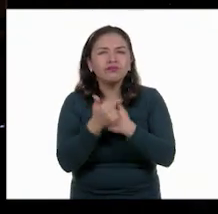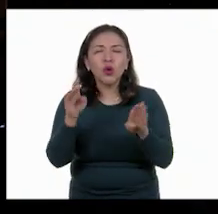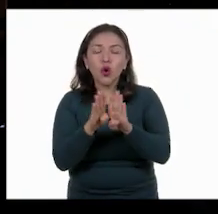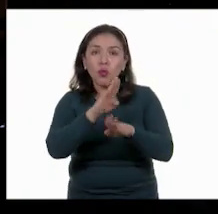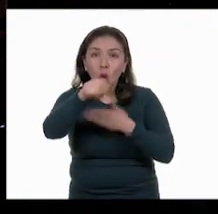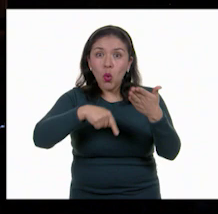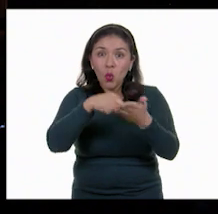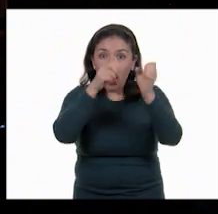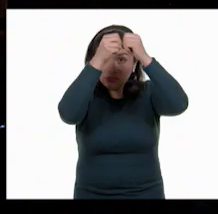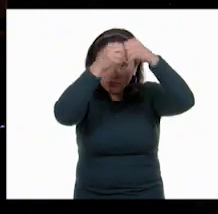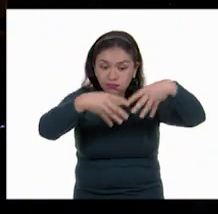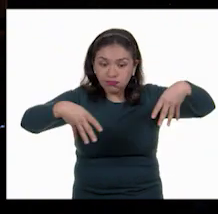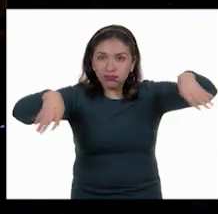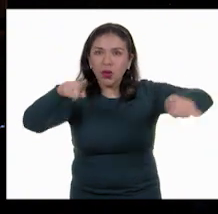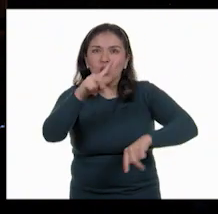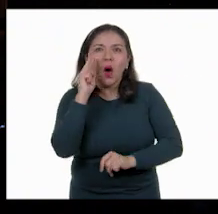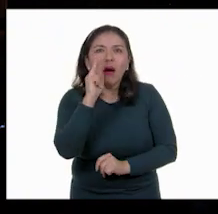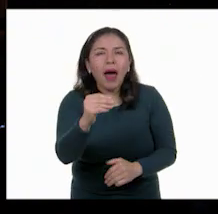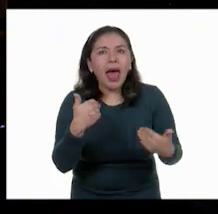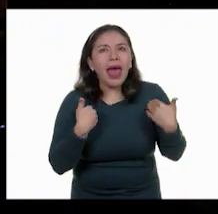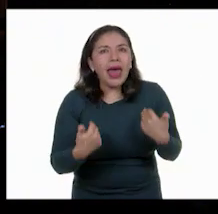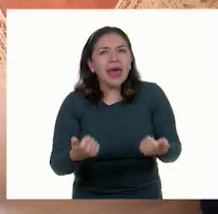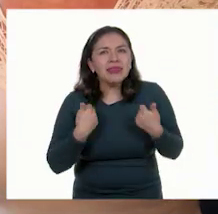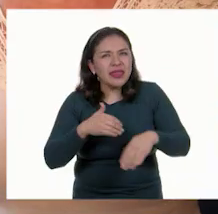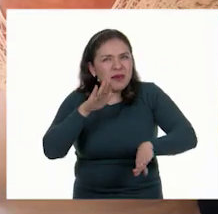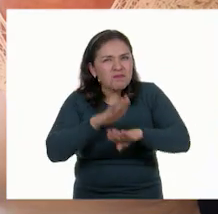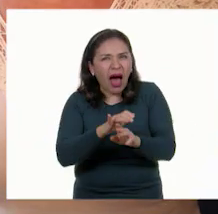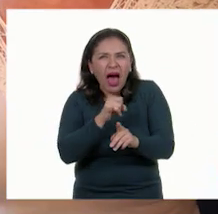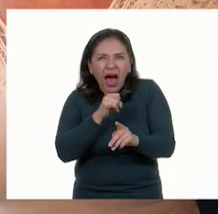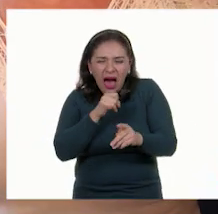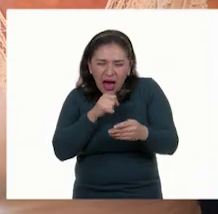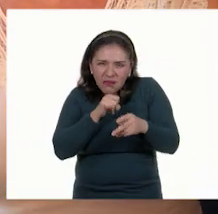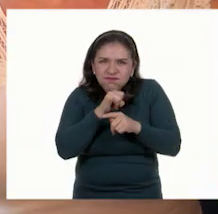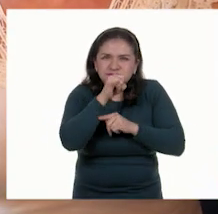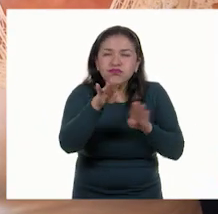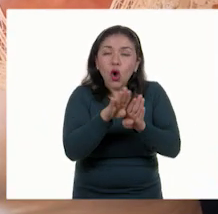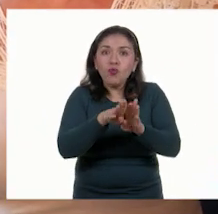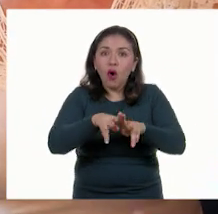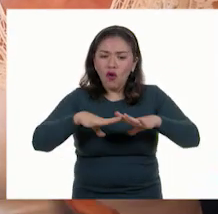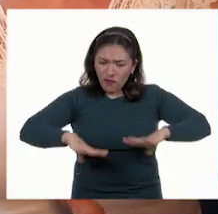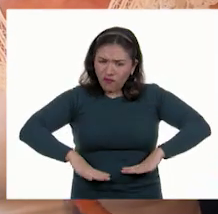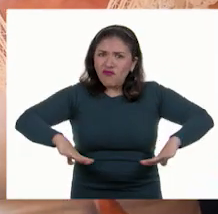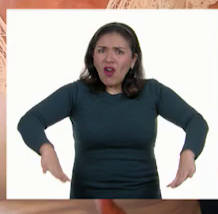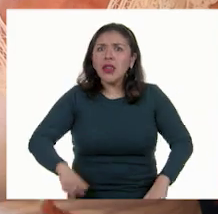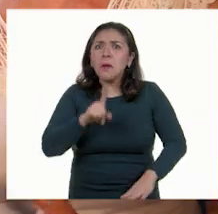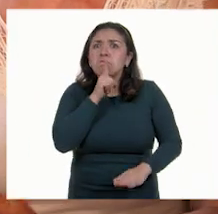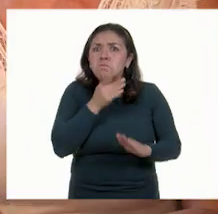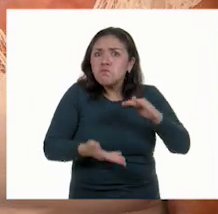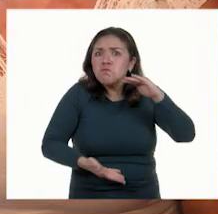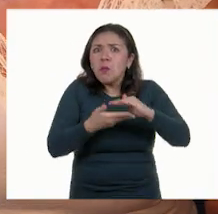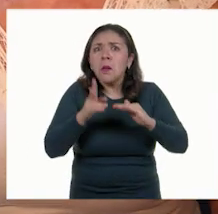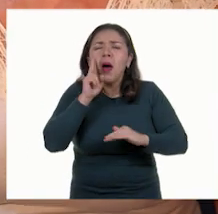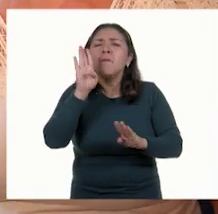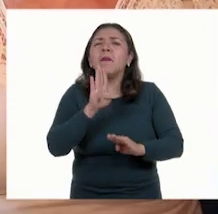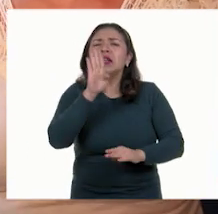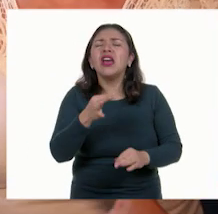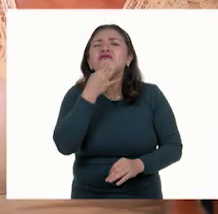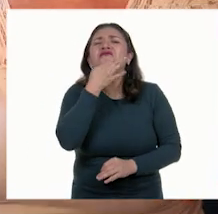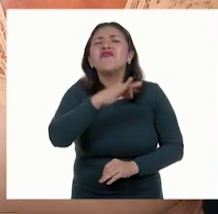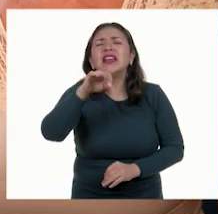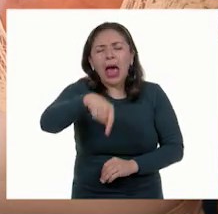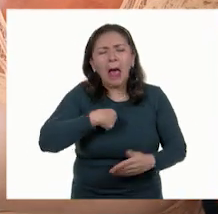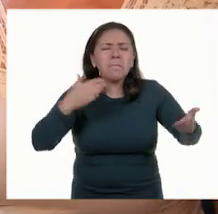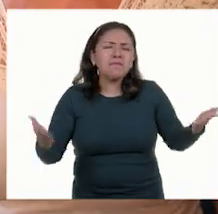un escenario tuvieras la dimensión suficiente para que la falda no se quedara corta como si estuvieras en una fiesta